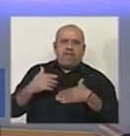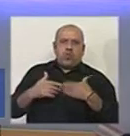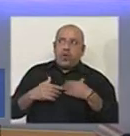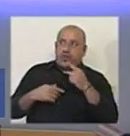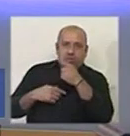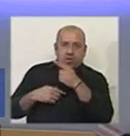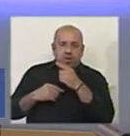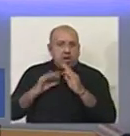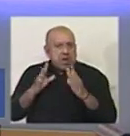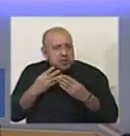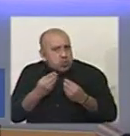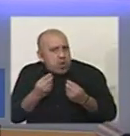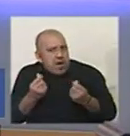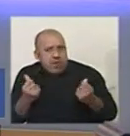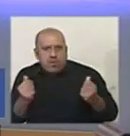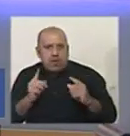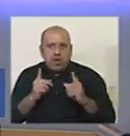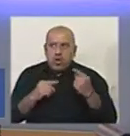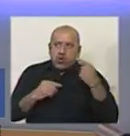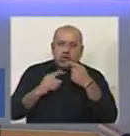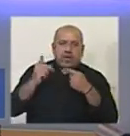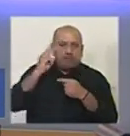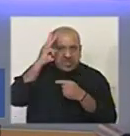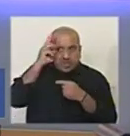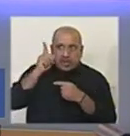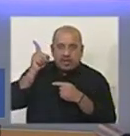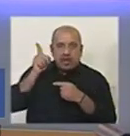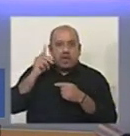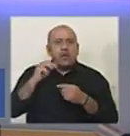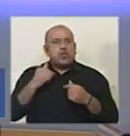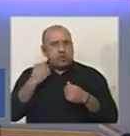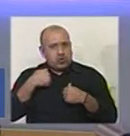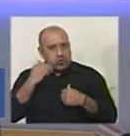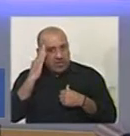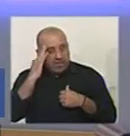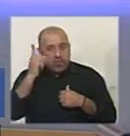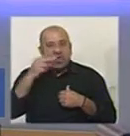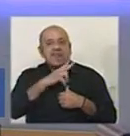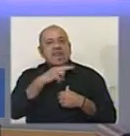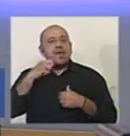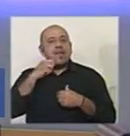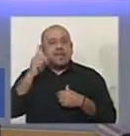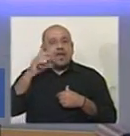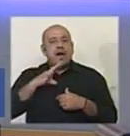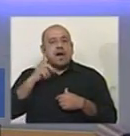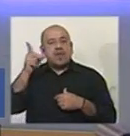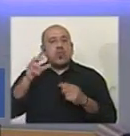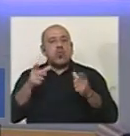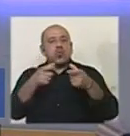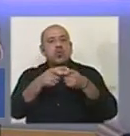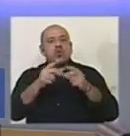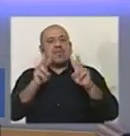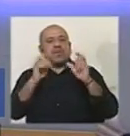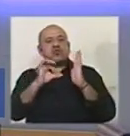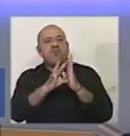bastante moderado. Es decir, hoy sabemos que hay una empresa de software israelí que se llama el grupo NSO, que es el